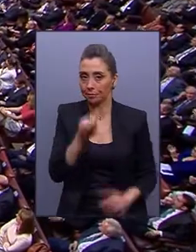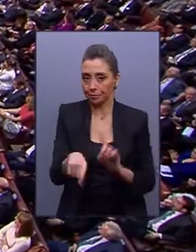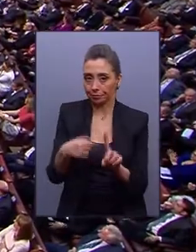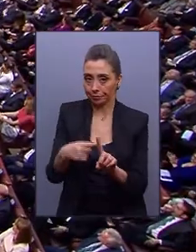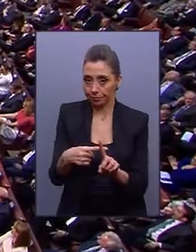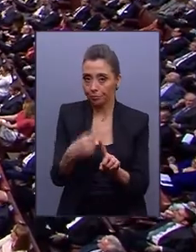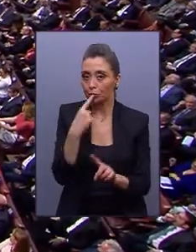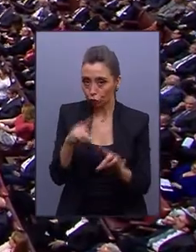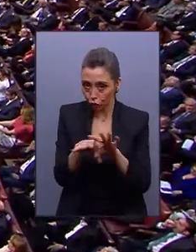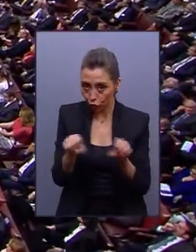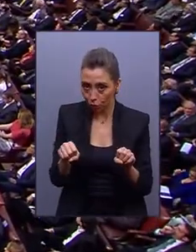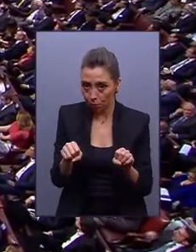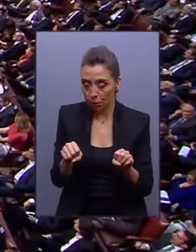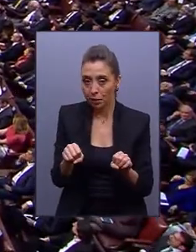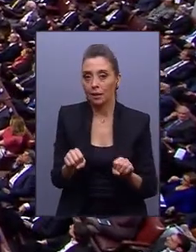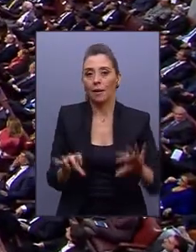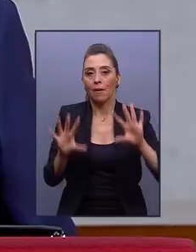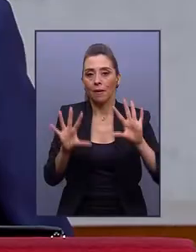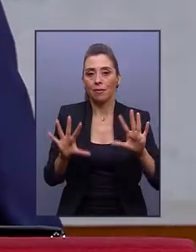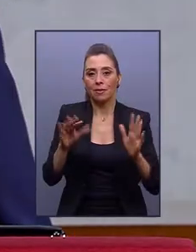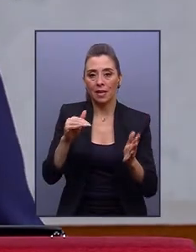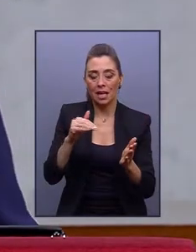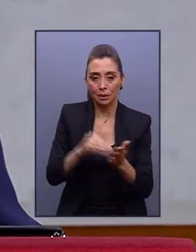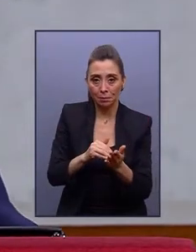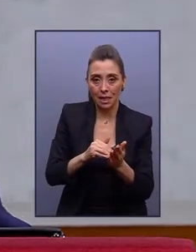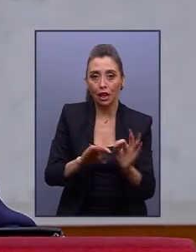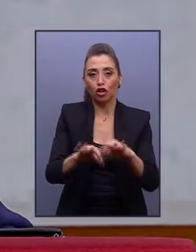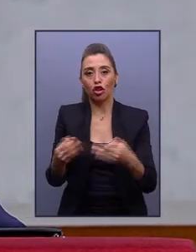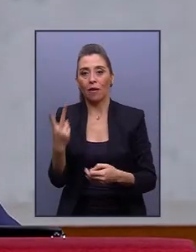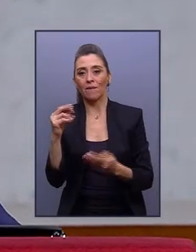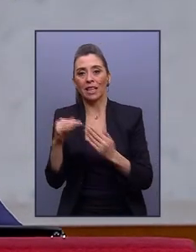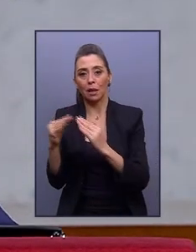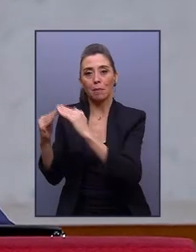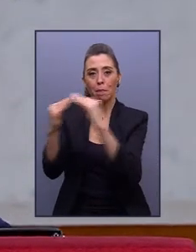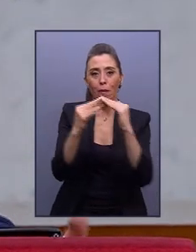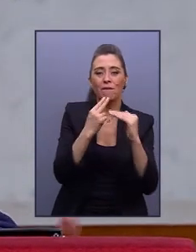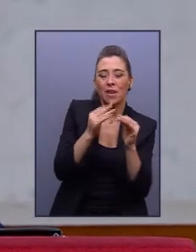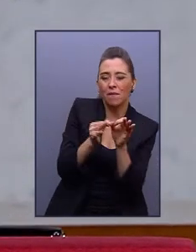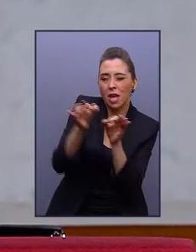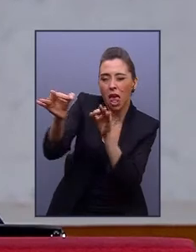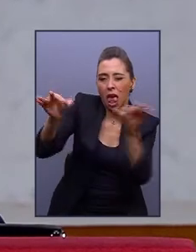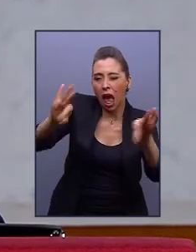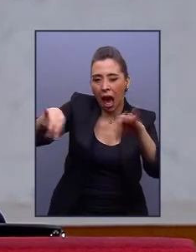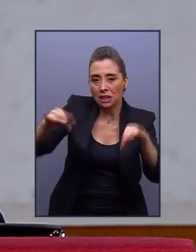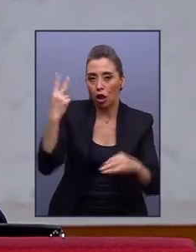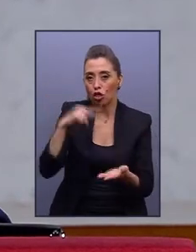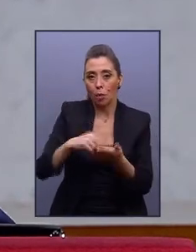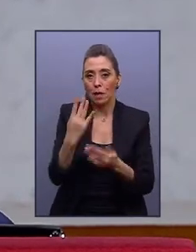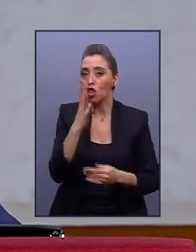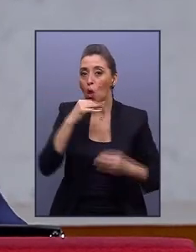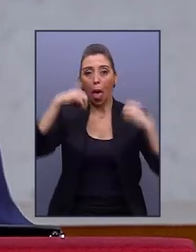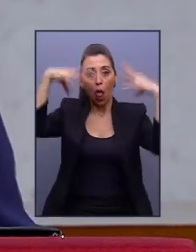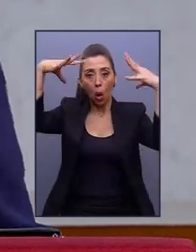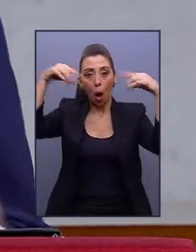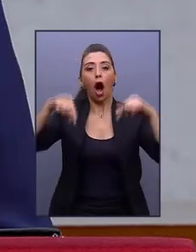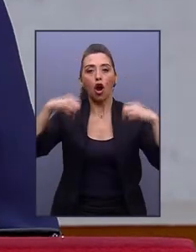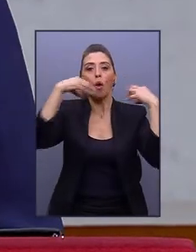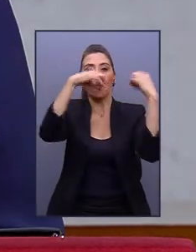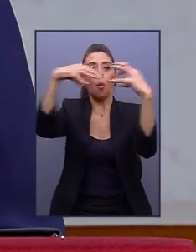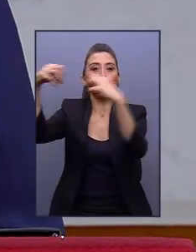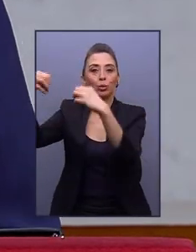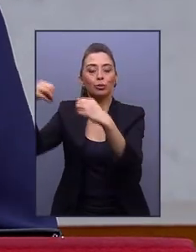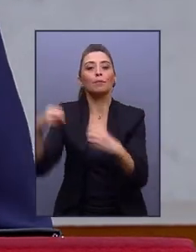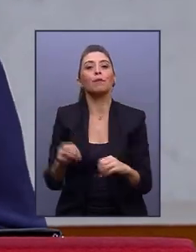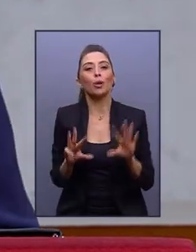Además, nos comprometimos a electrificar 10.000 de los 20.000 hogares de zonas aisladas que el año 2014 no tenían energía eléctrica. A la